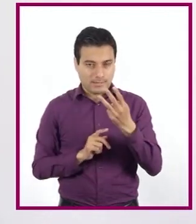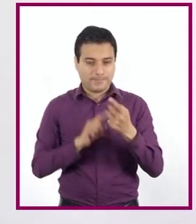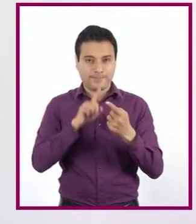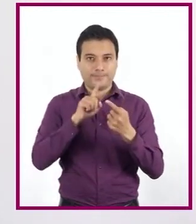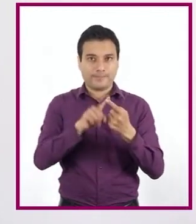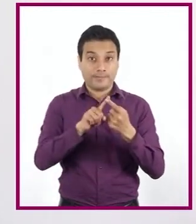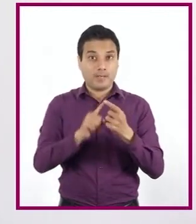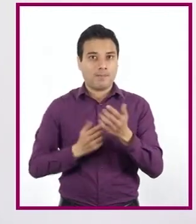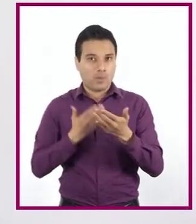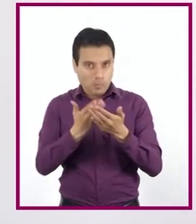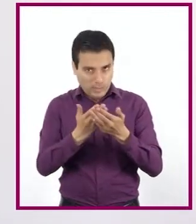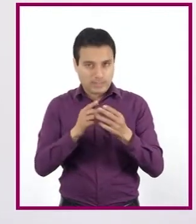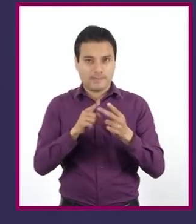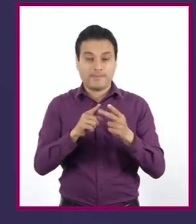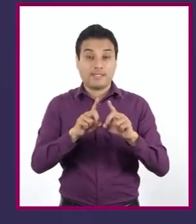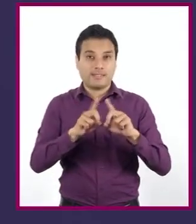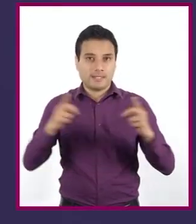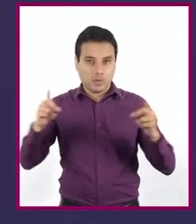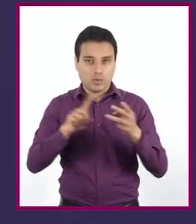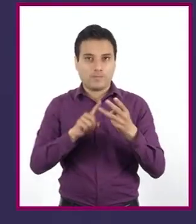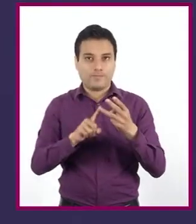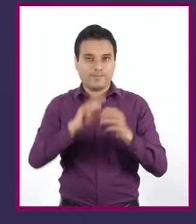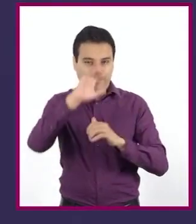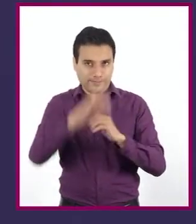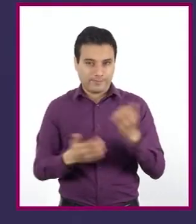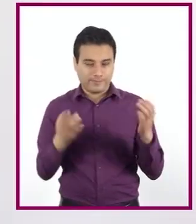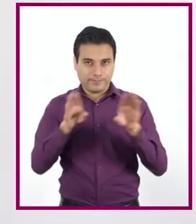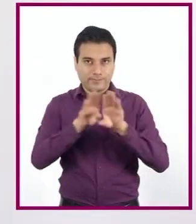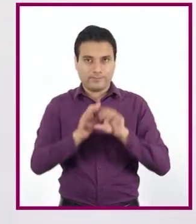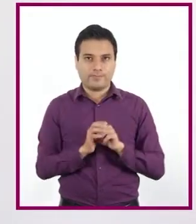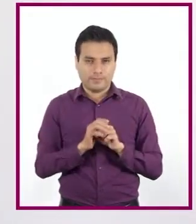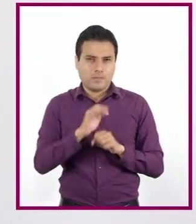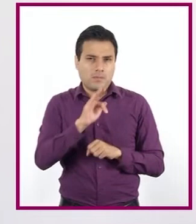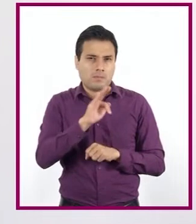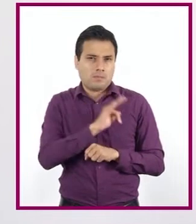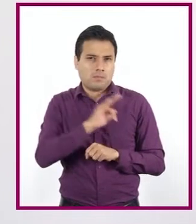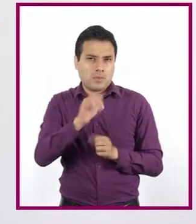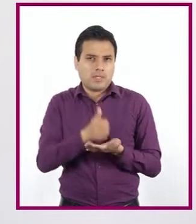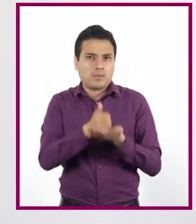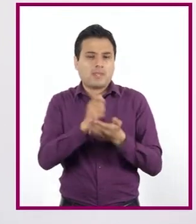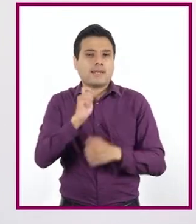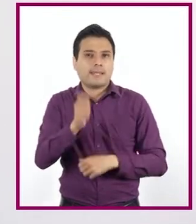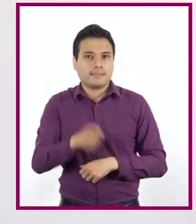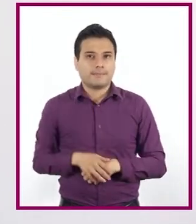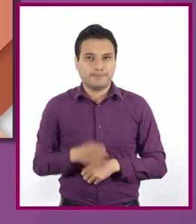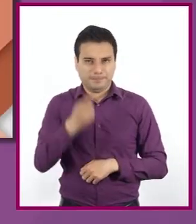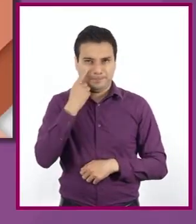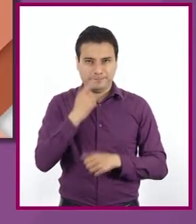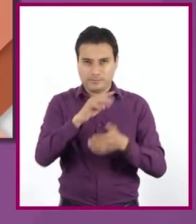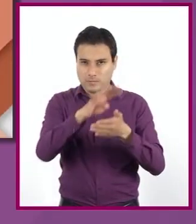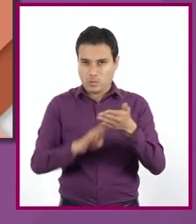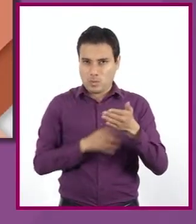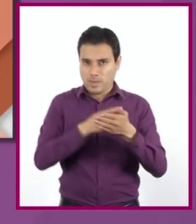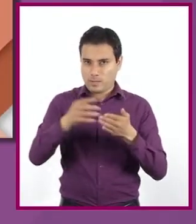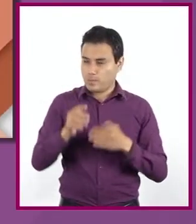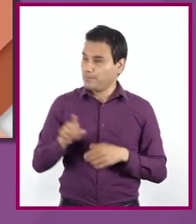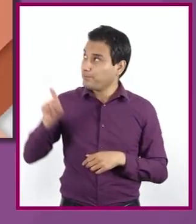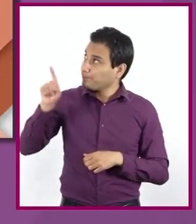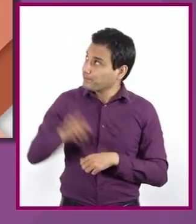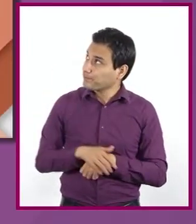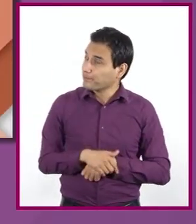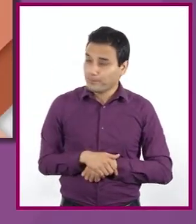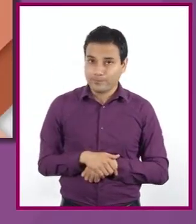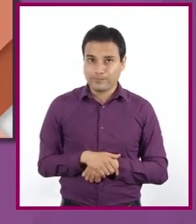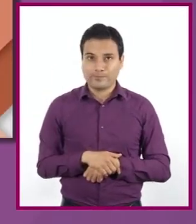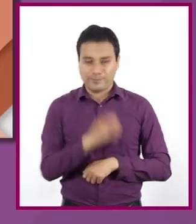planteamiento, desarrollo y desenlace. Pueden guiarse utilizando un cuadro como el siguiente. Análisis